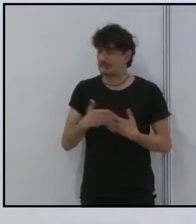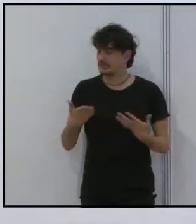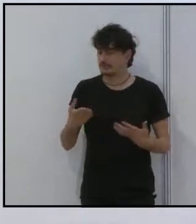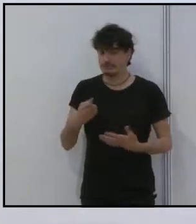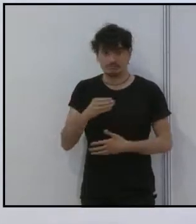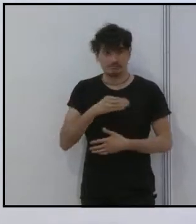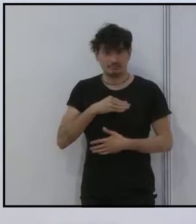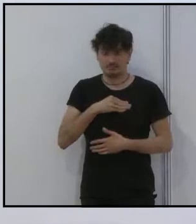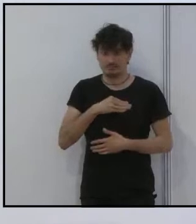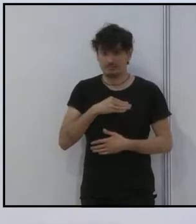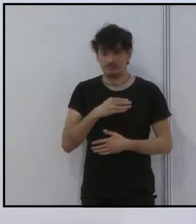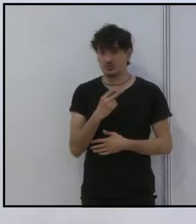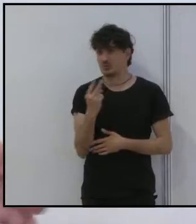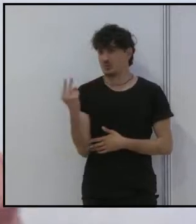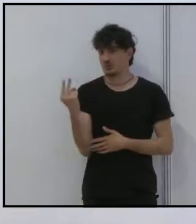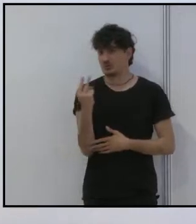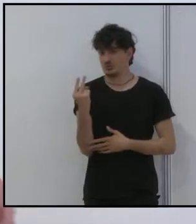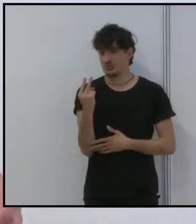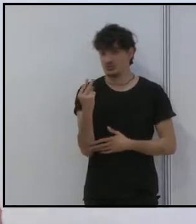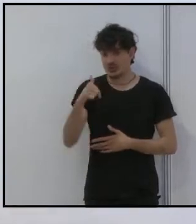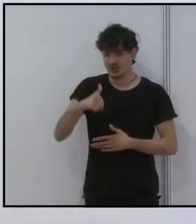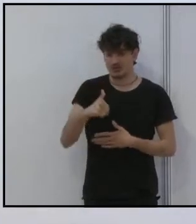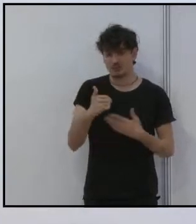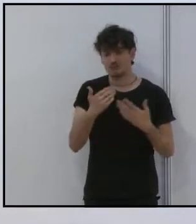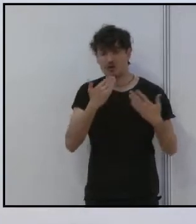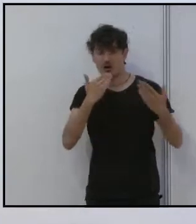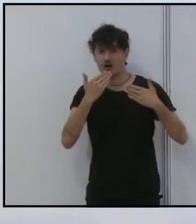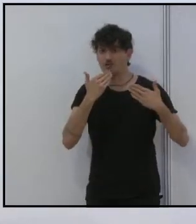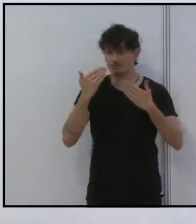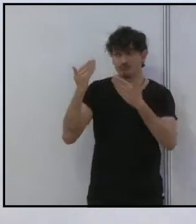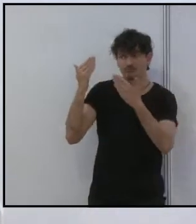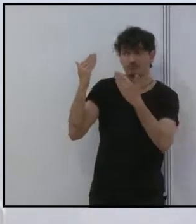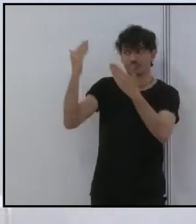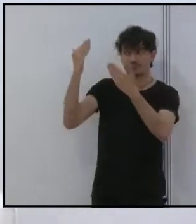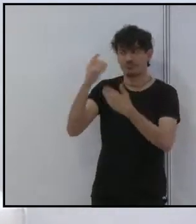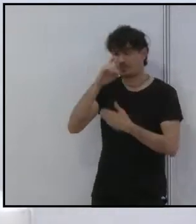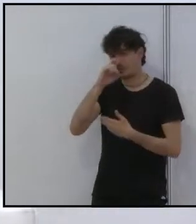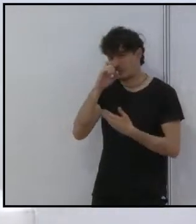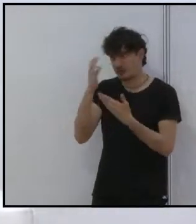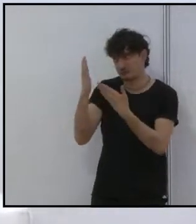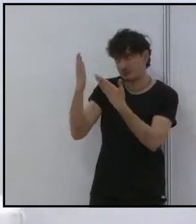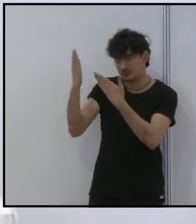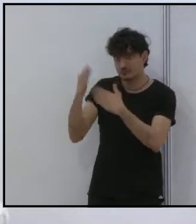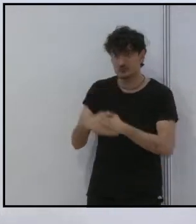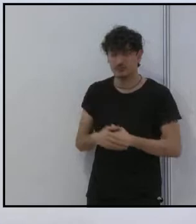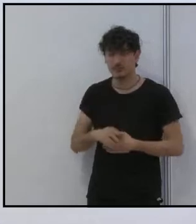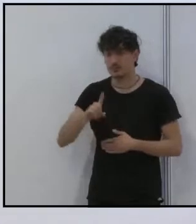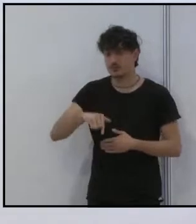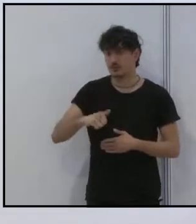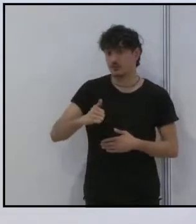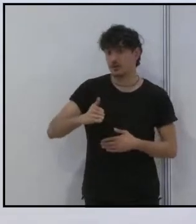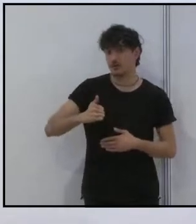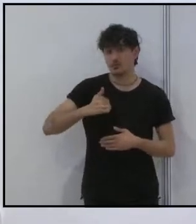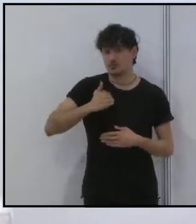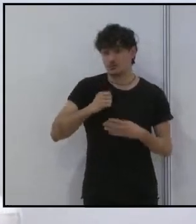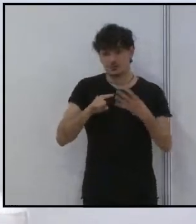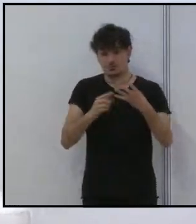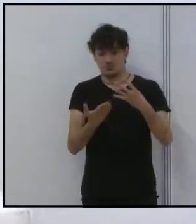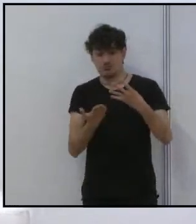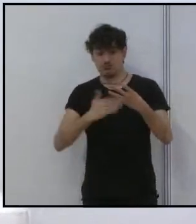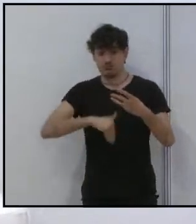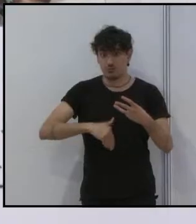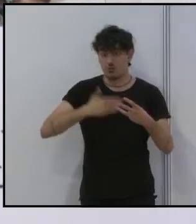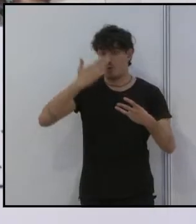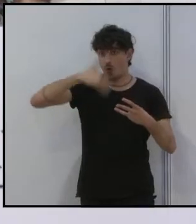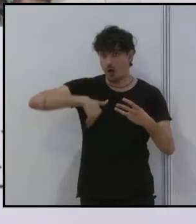ambos estarán homenajeados en nuestro debate. Y a mí me gustaría aprovechar la ausencia de Juan Casamayor para hablar bien de